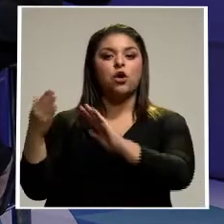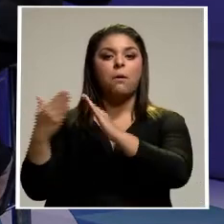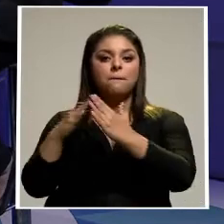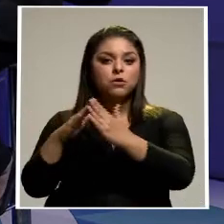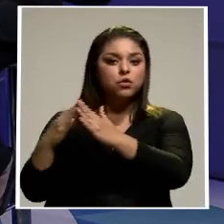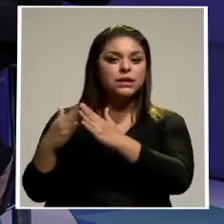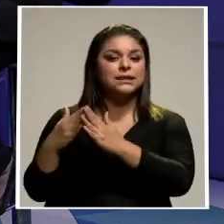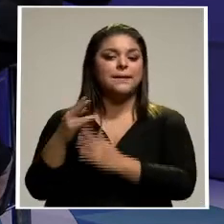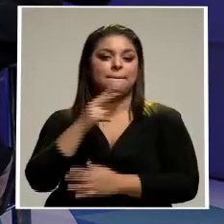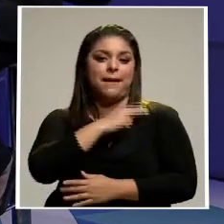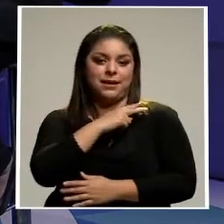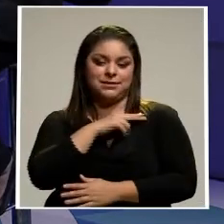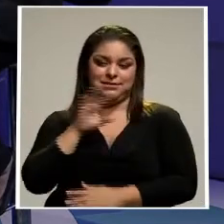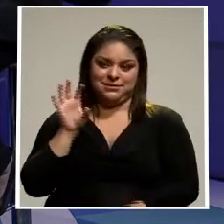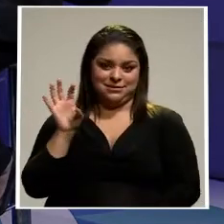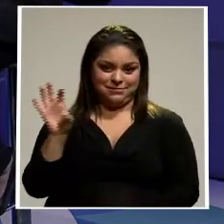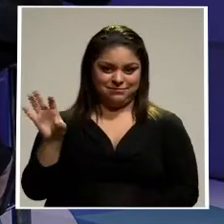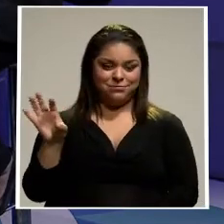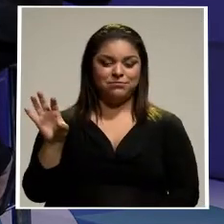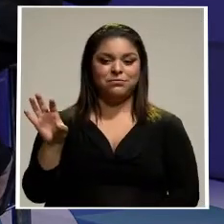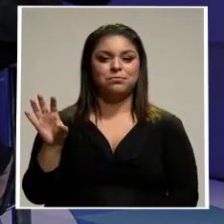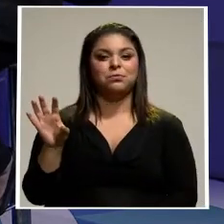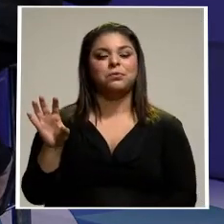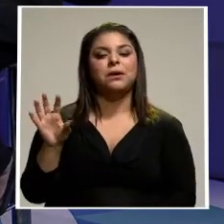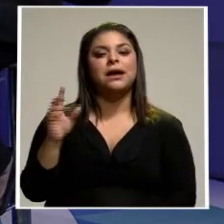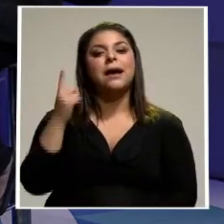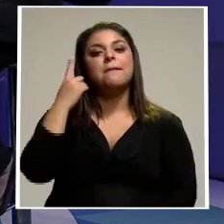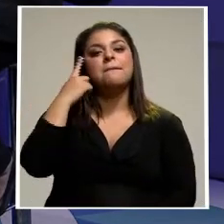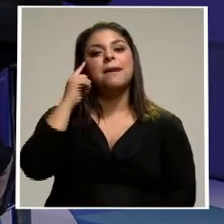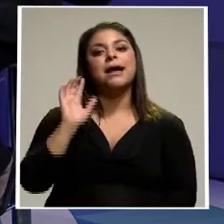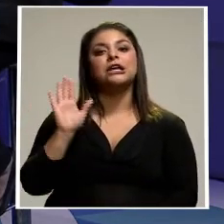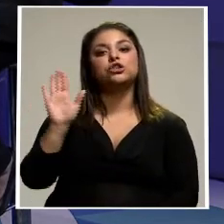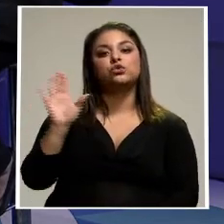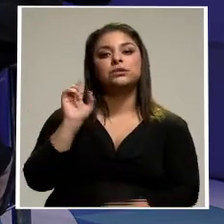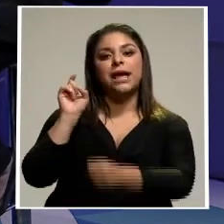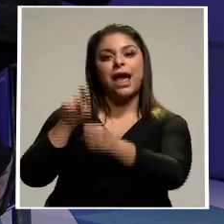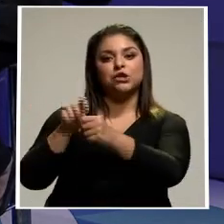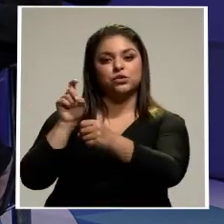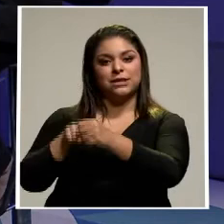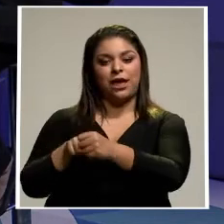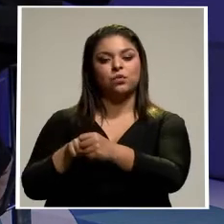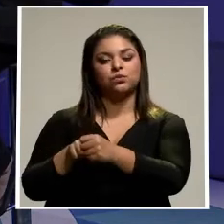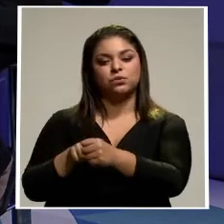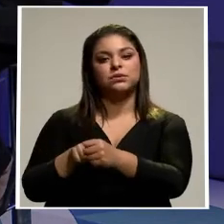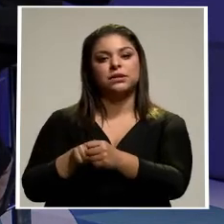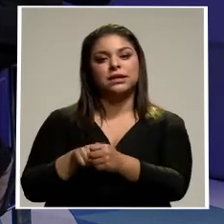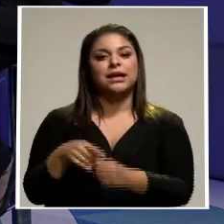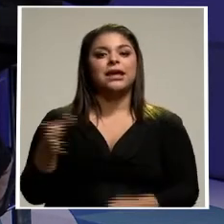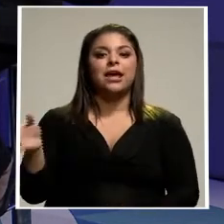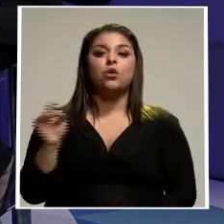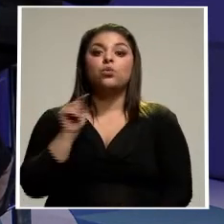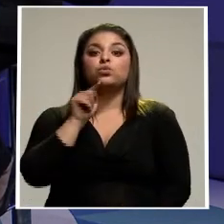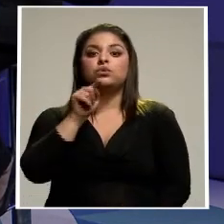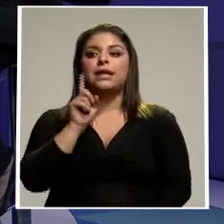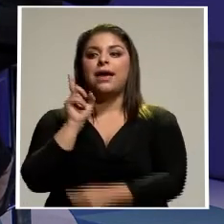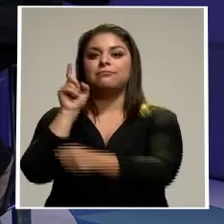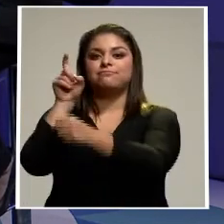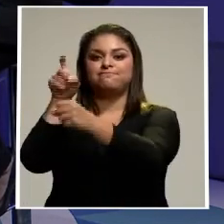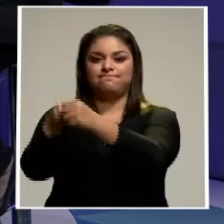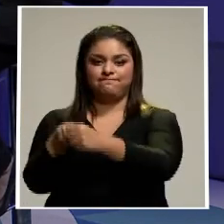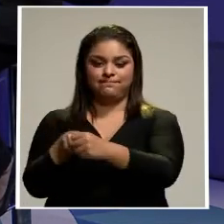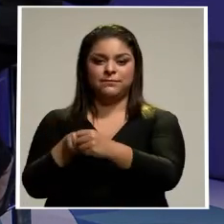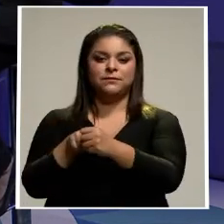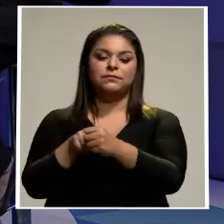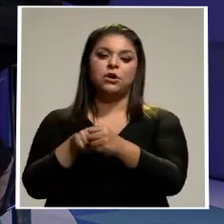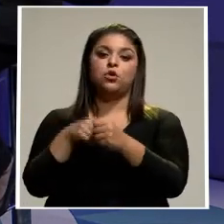¿verdad? Que son reglas para los propios asociados, que usted se adhiere en el